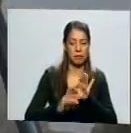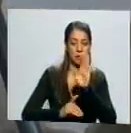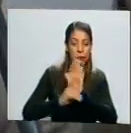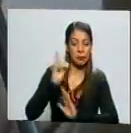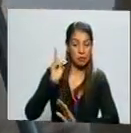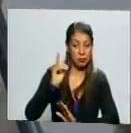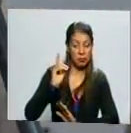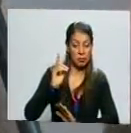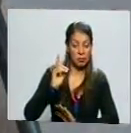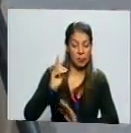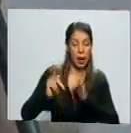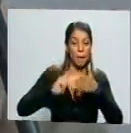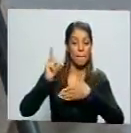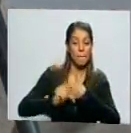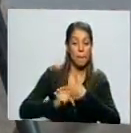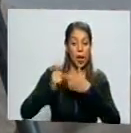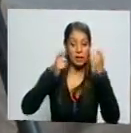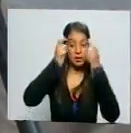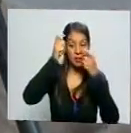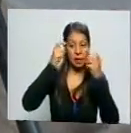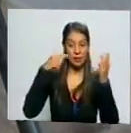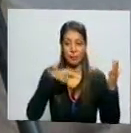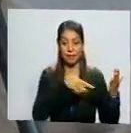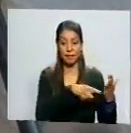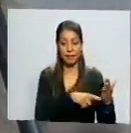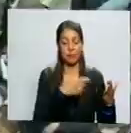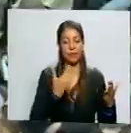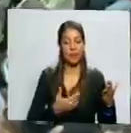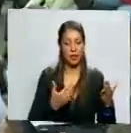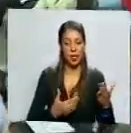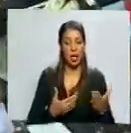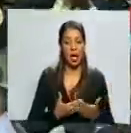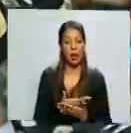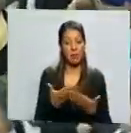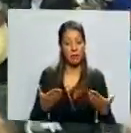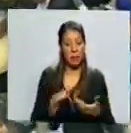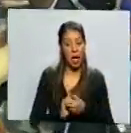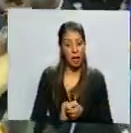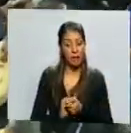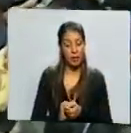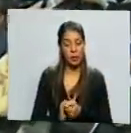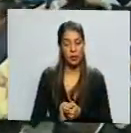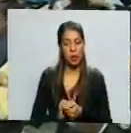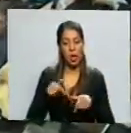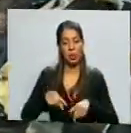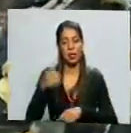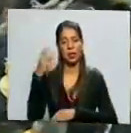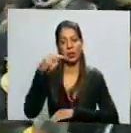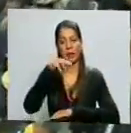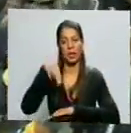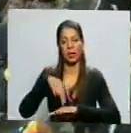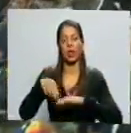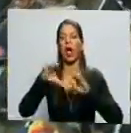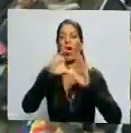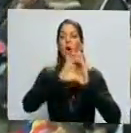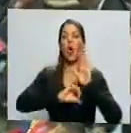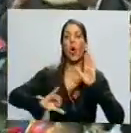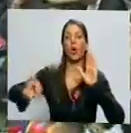está en el plan de la patria. Queridos compatriotas, así esta Asamblea Nacional